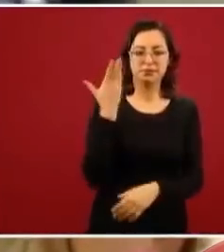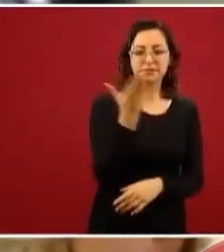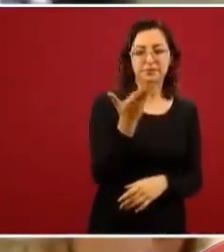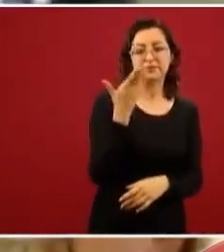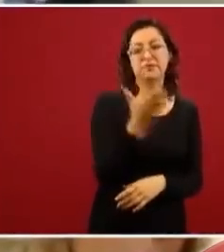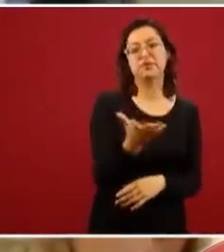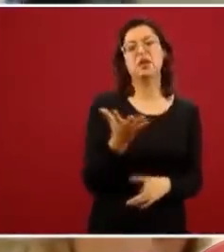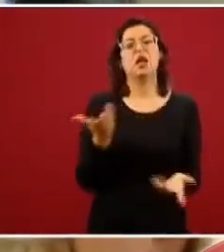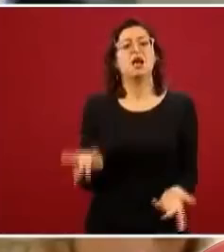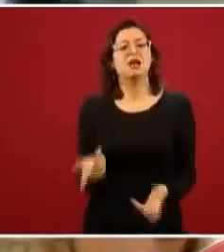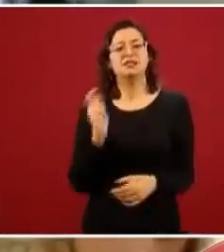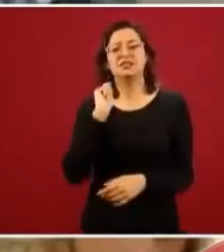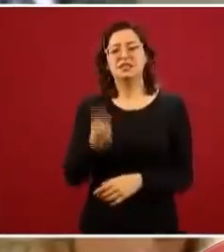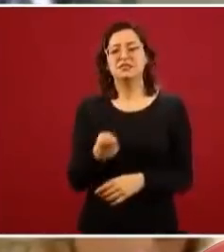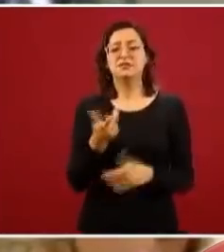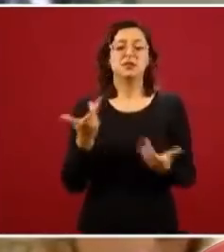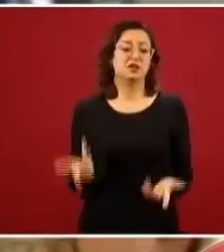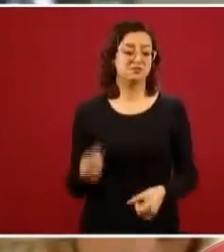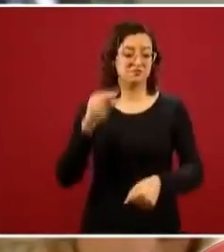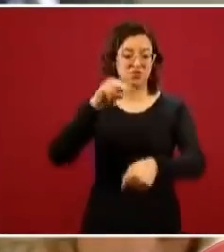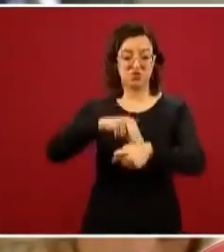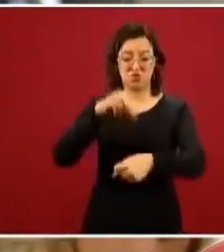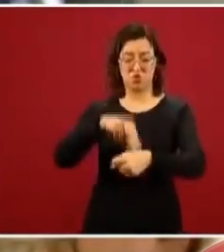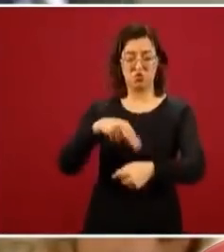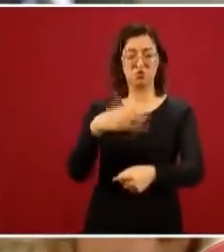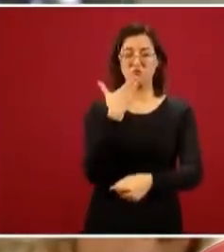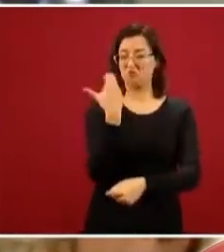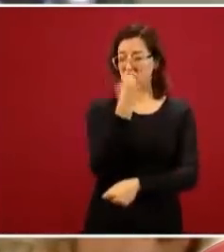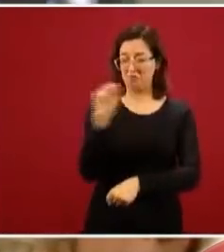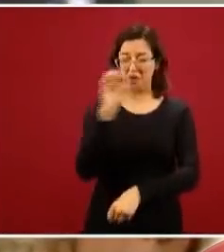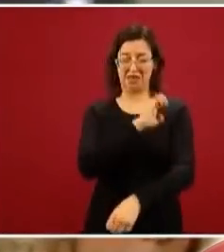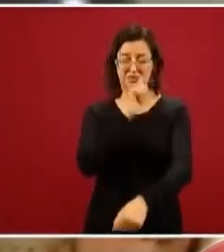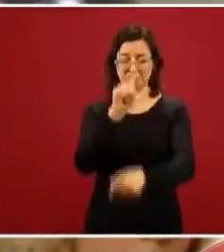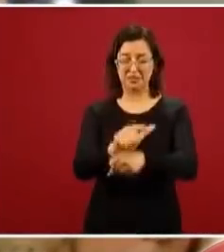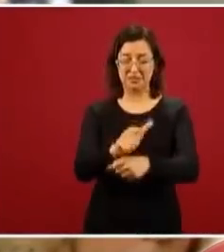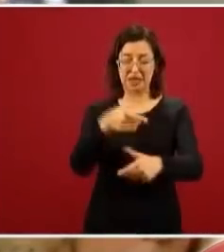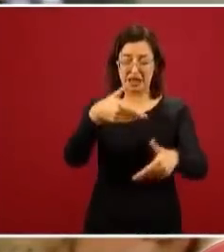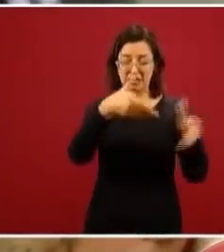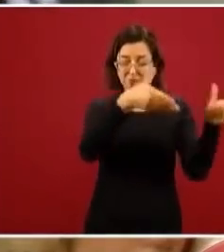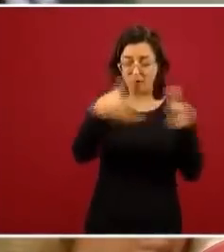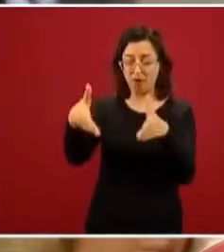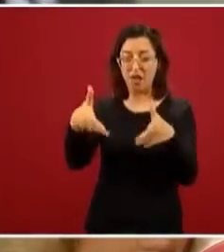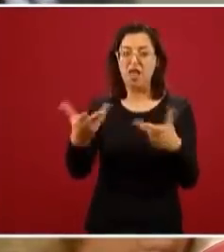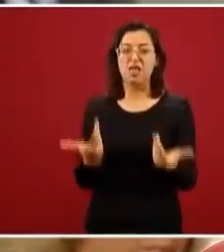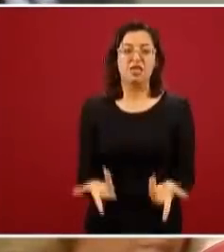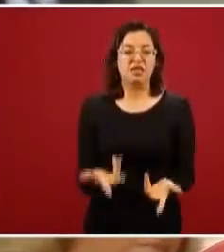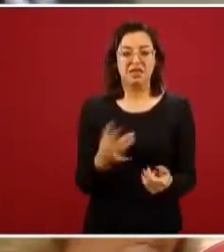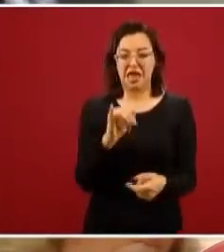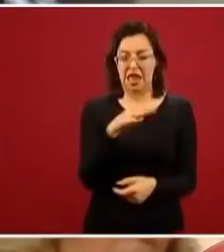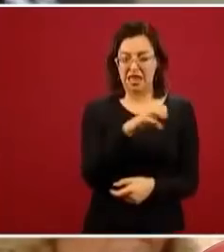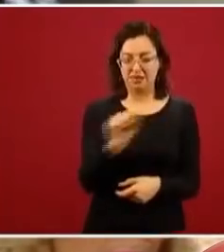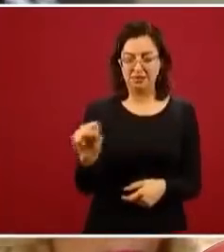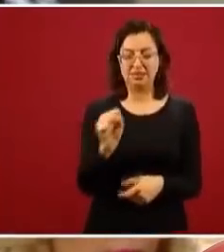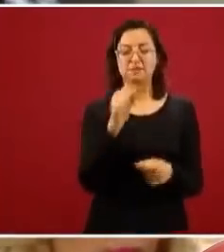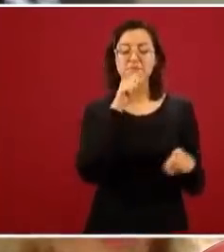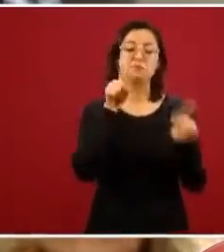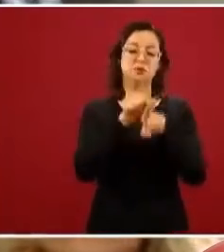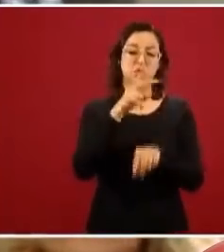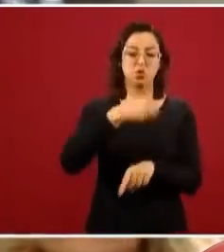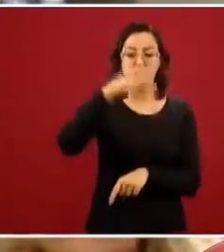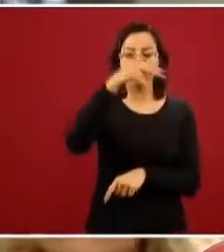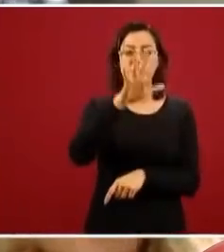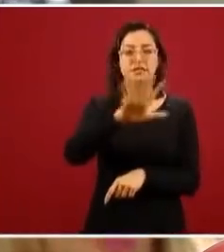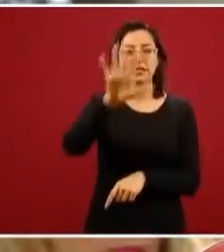ante la grave falta de médicos especialistas que persiste en el IMSS, en mi estado y en la región noroeste, tengo entendido